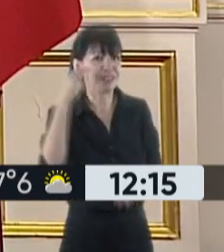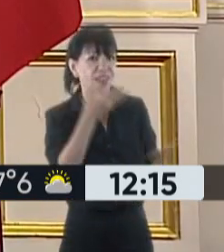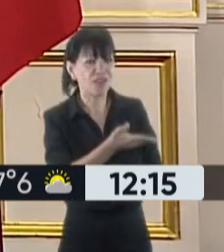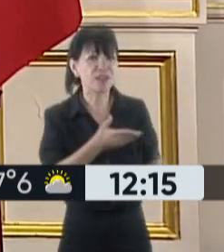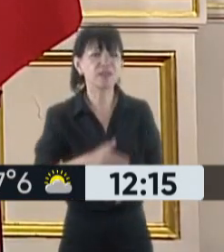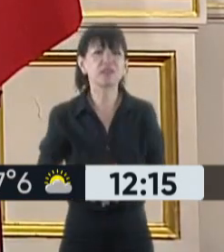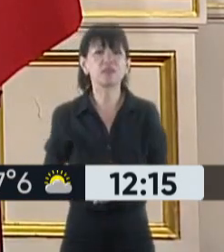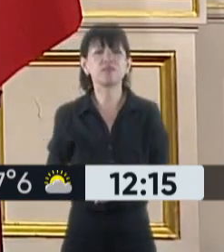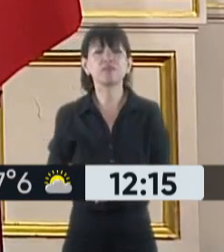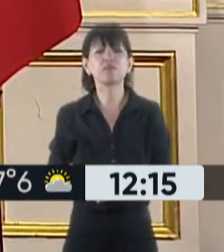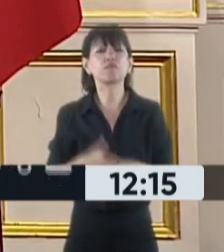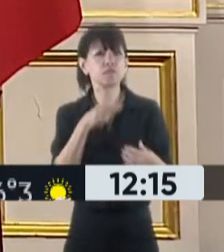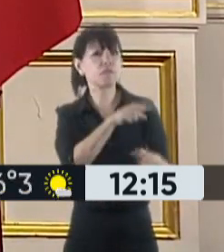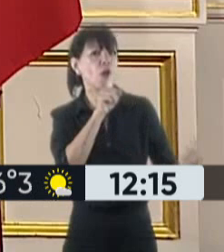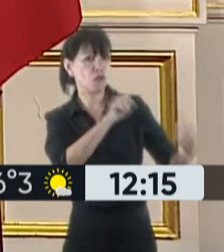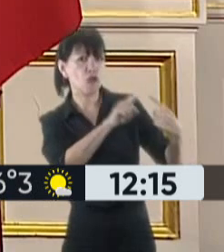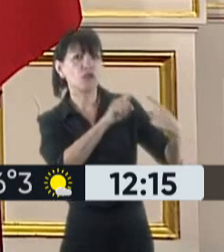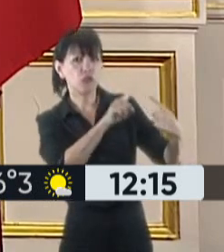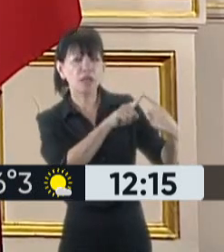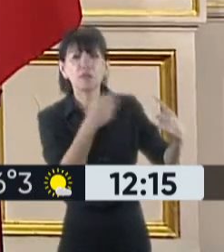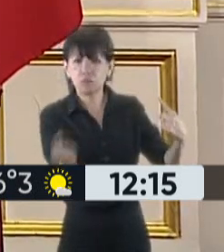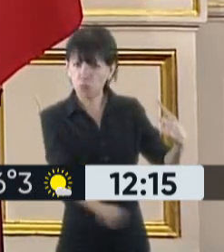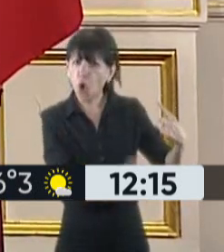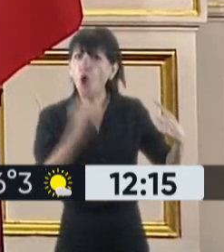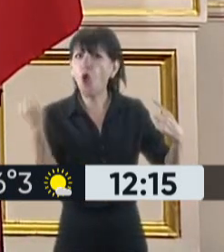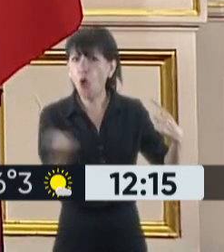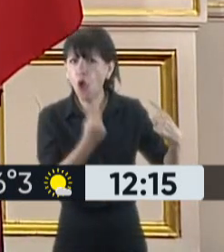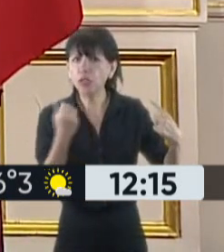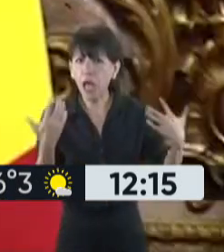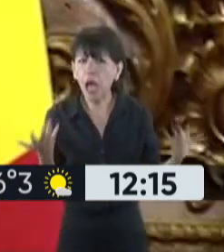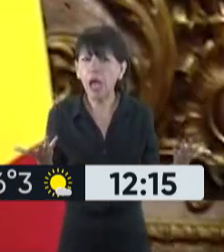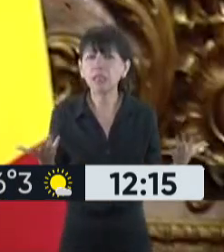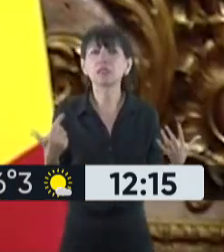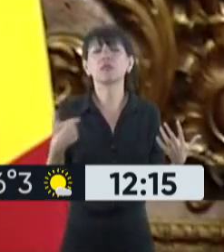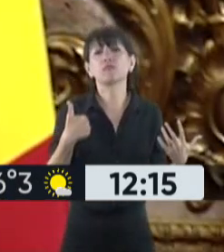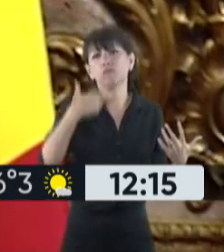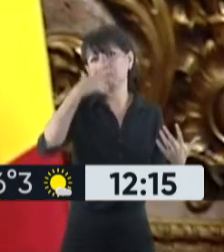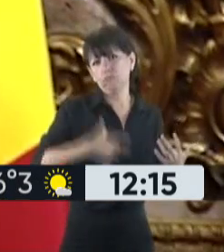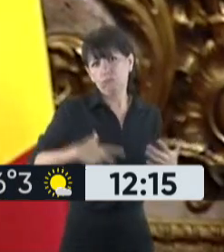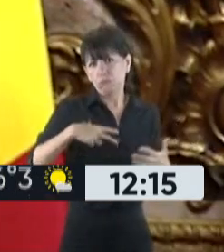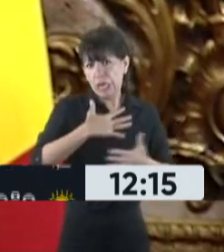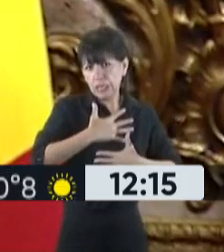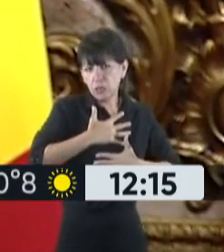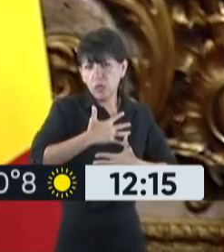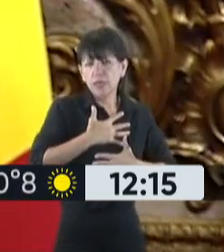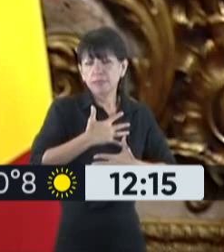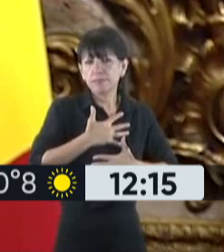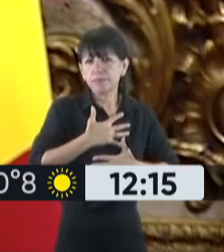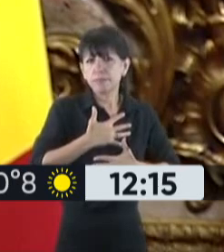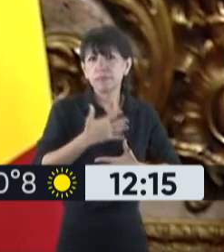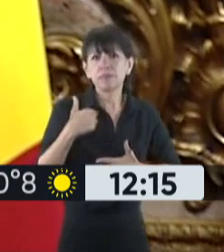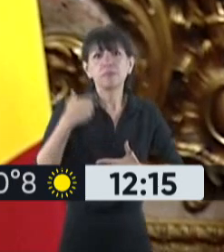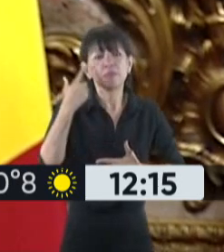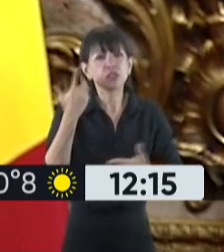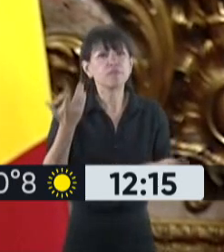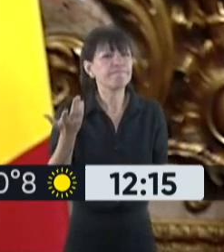estos contactos y contratos son muy importantes. Y personalmente me da pena que han